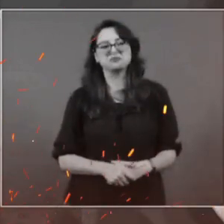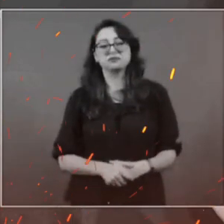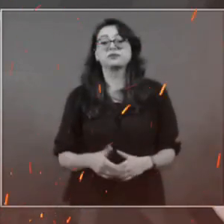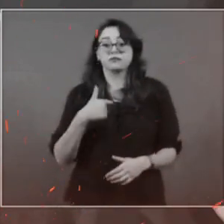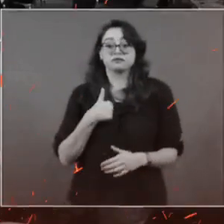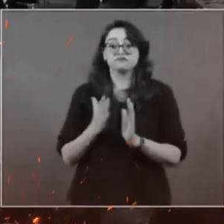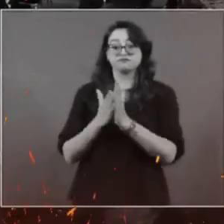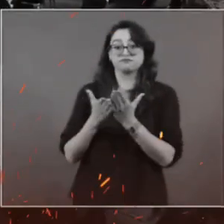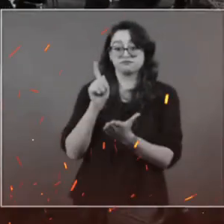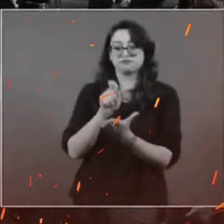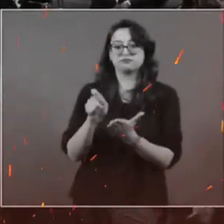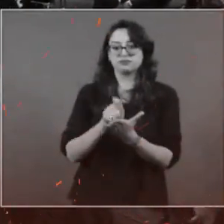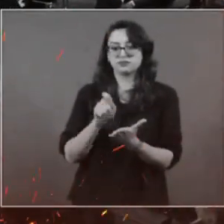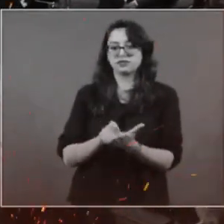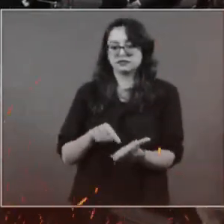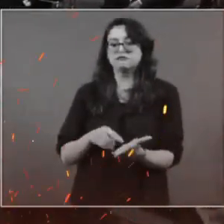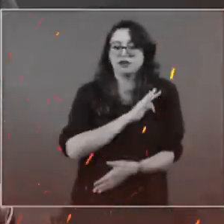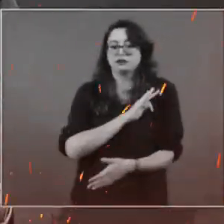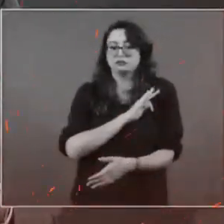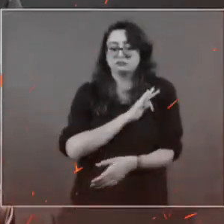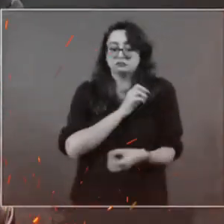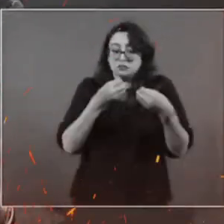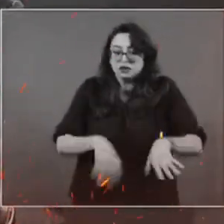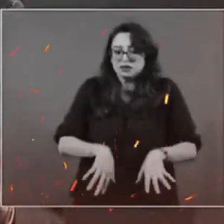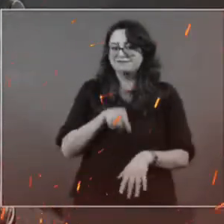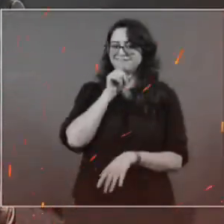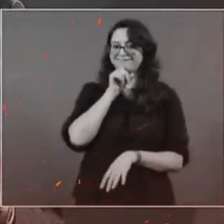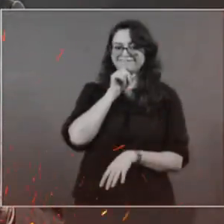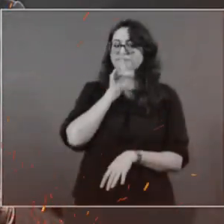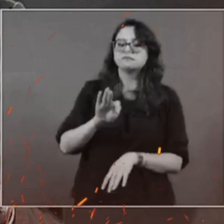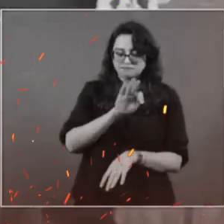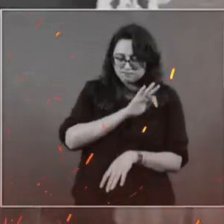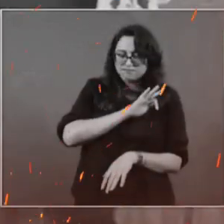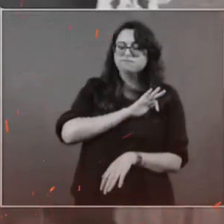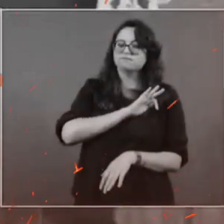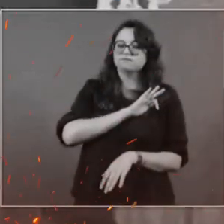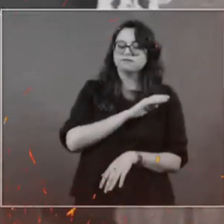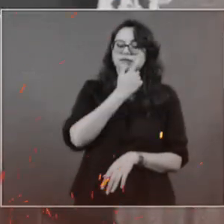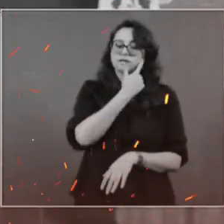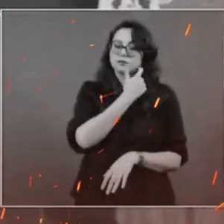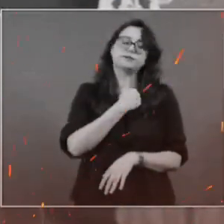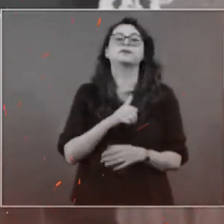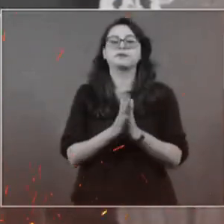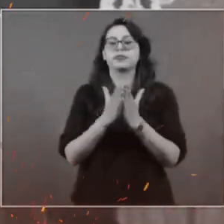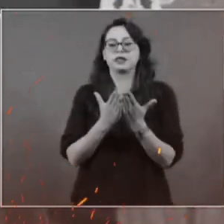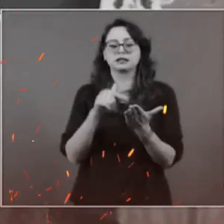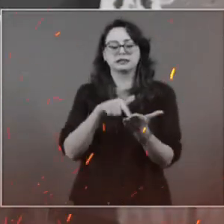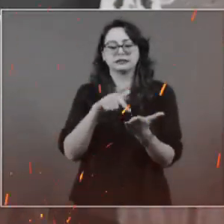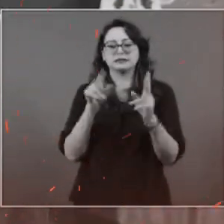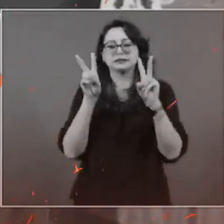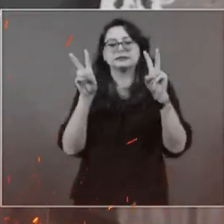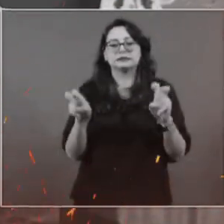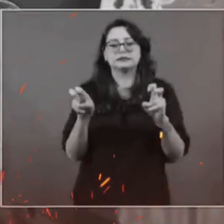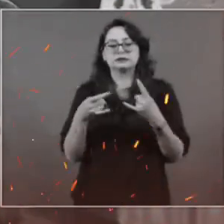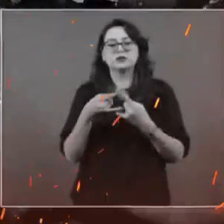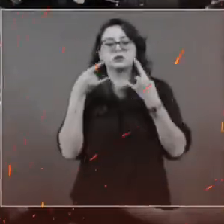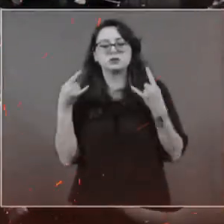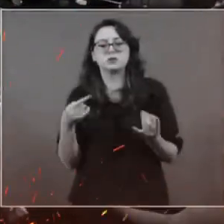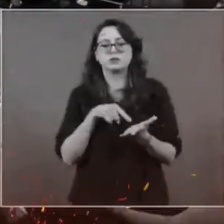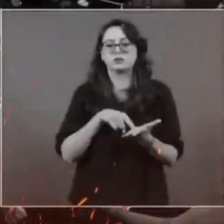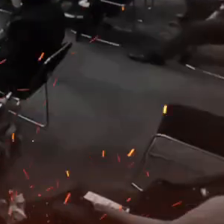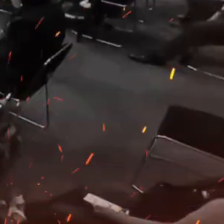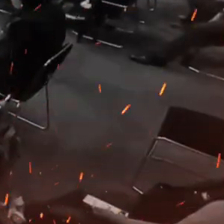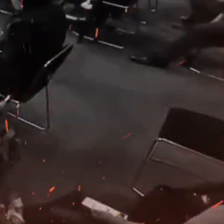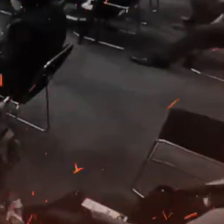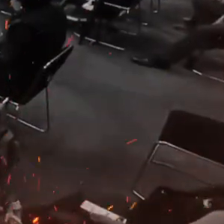Y yo escribí un libro entonces que se llama No decir adiós a la esperanza. Y fue por eso. Y me acuerdo que en ese libro hay un